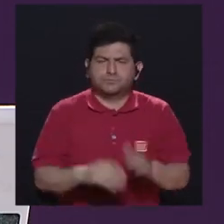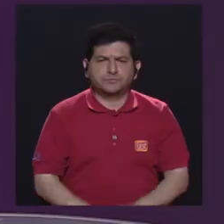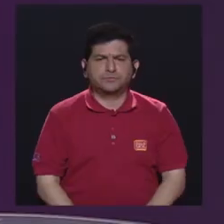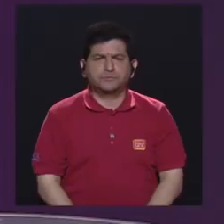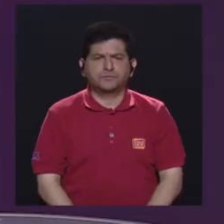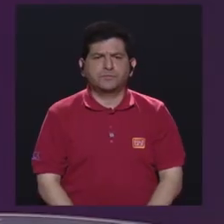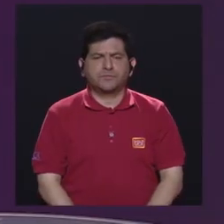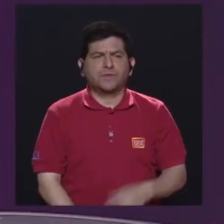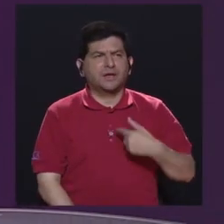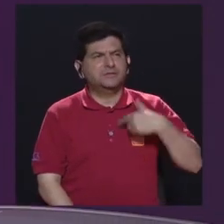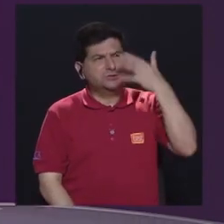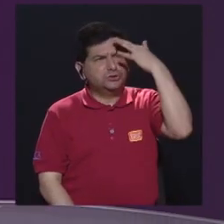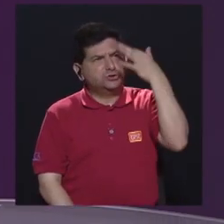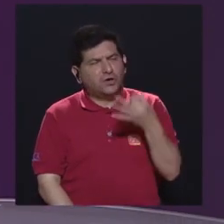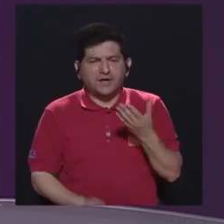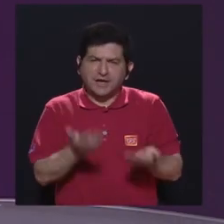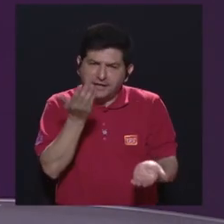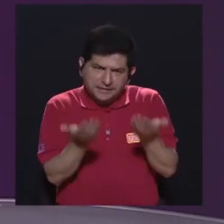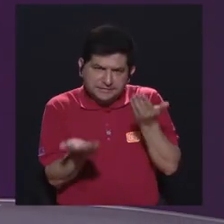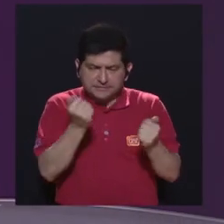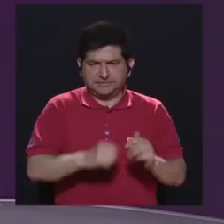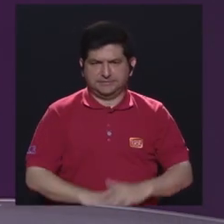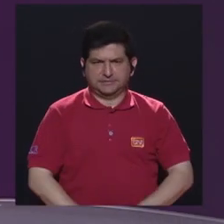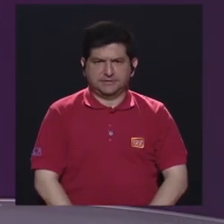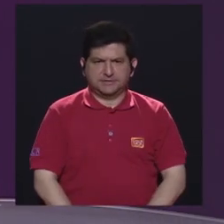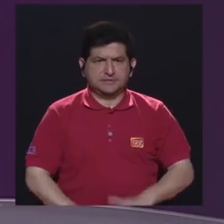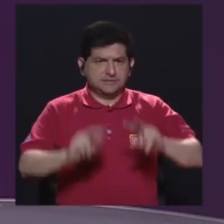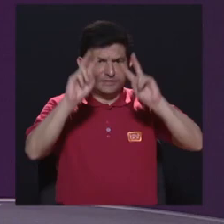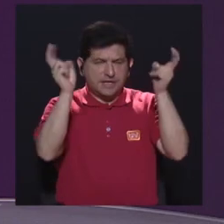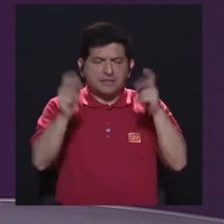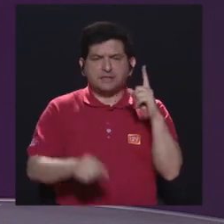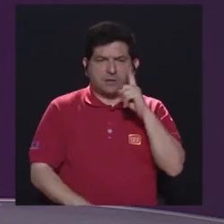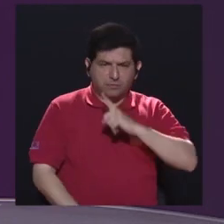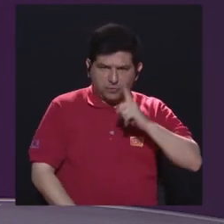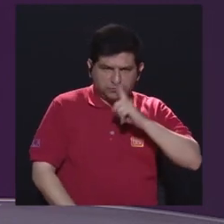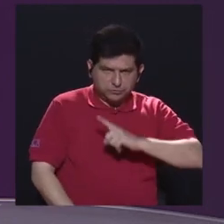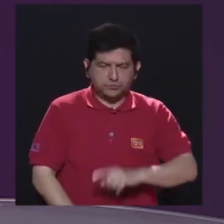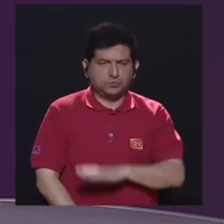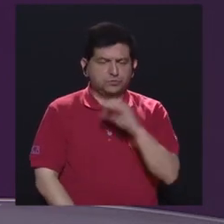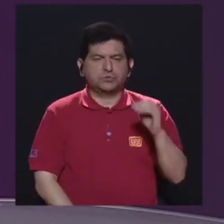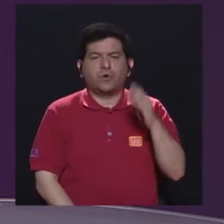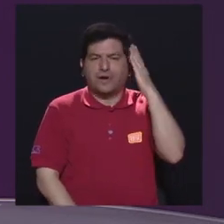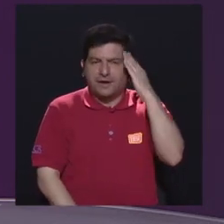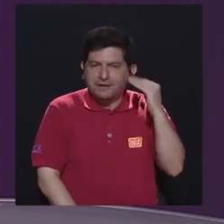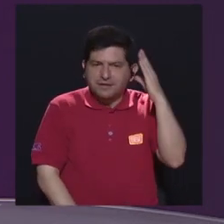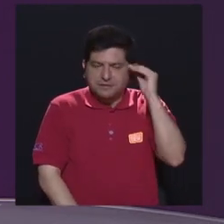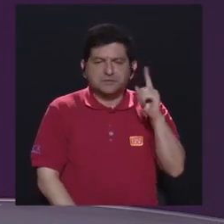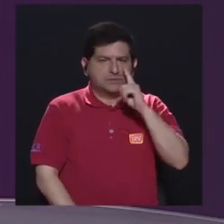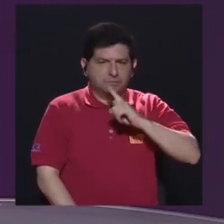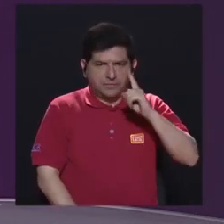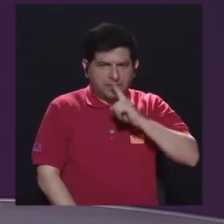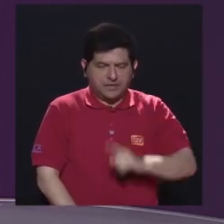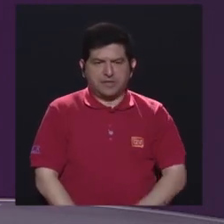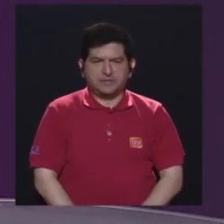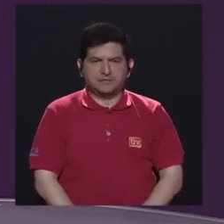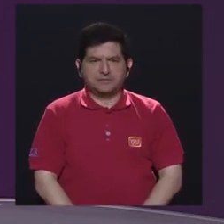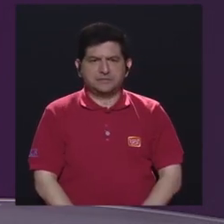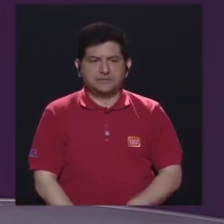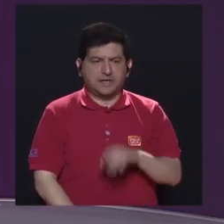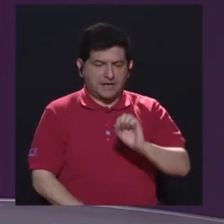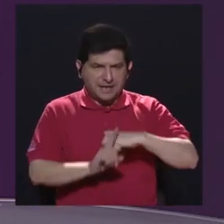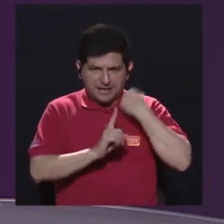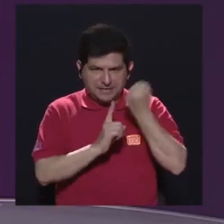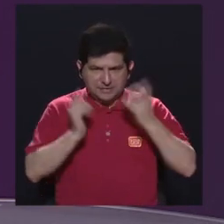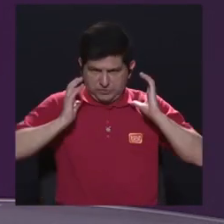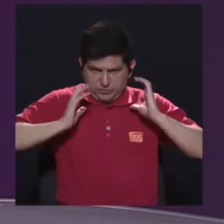Yo creería, pues, que el tema de la prostitución o la vivencia de la prostitución, el estado en el cuerpo de la